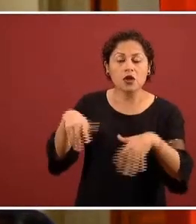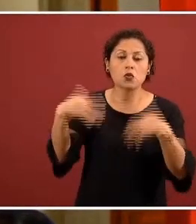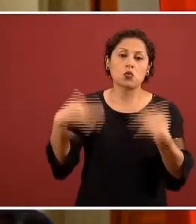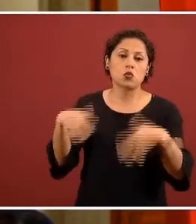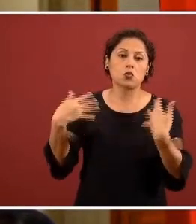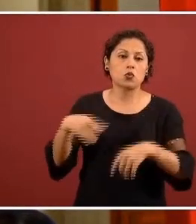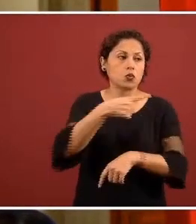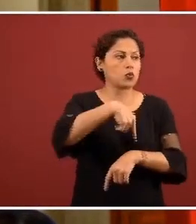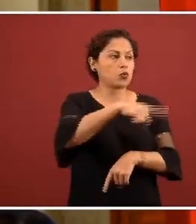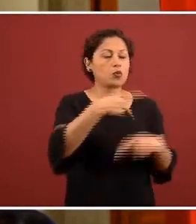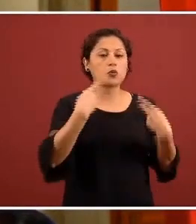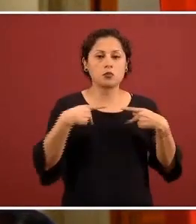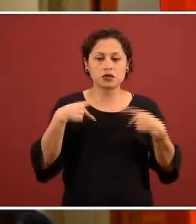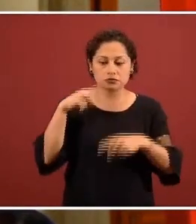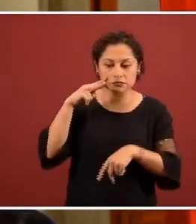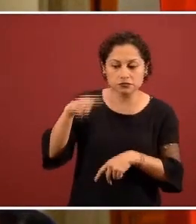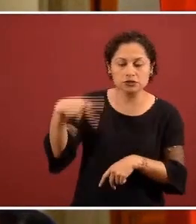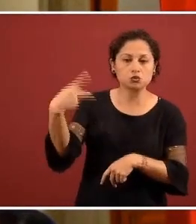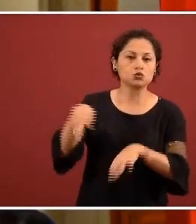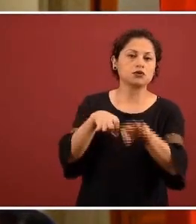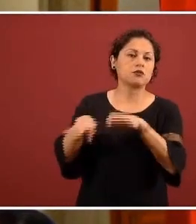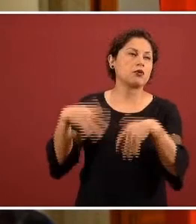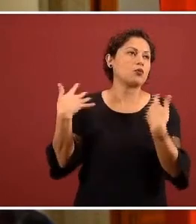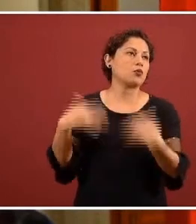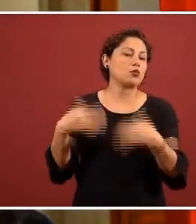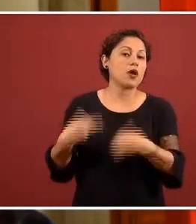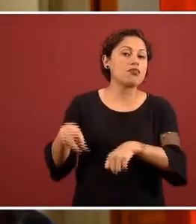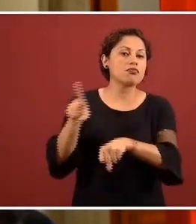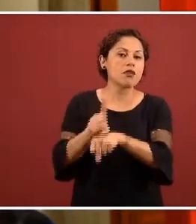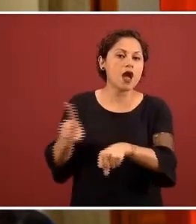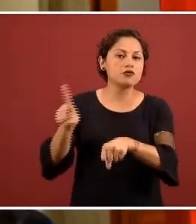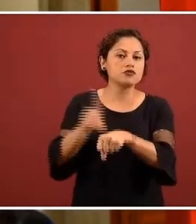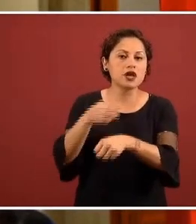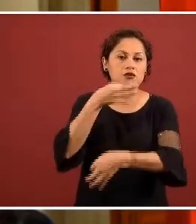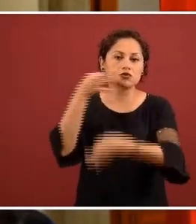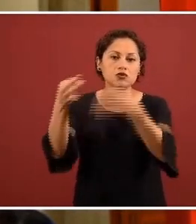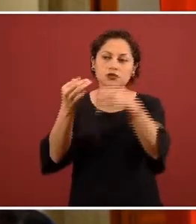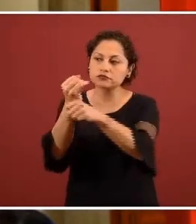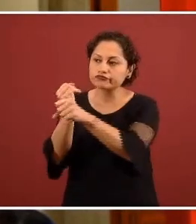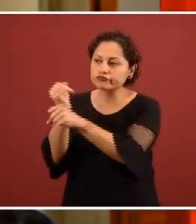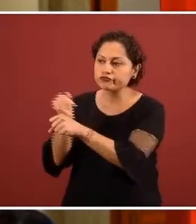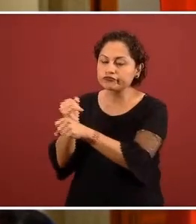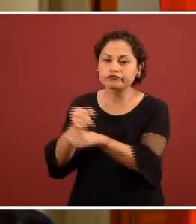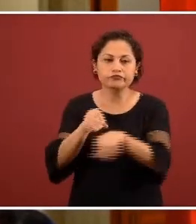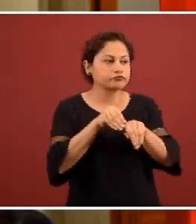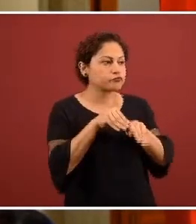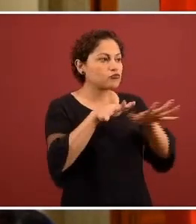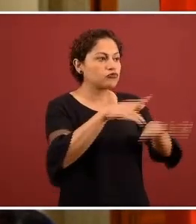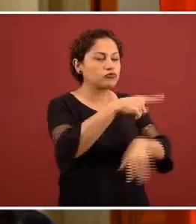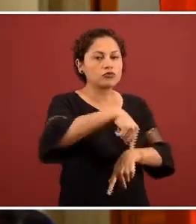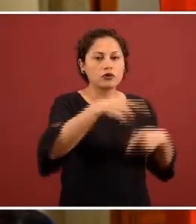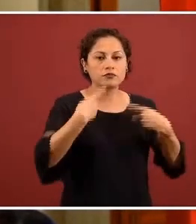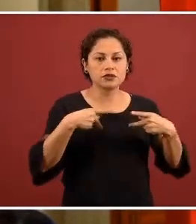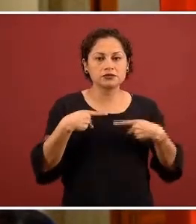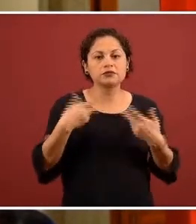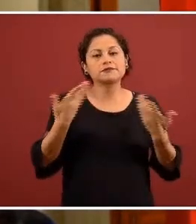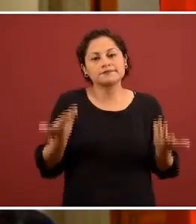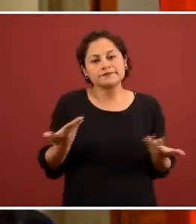todo el trabajo grandioso que hacen todos los días por llevar la noticia a la gente, y queremos tener su